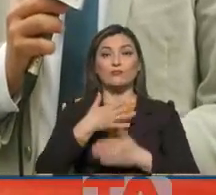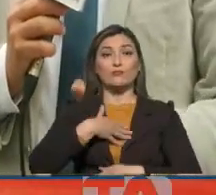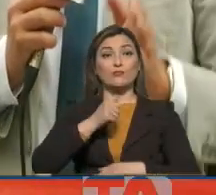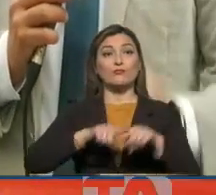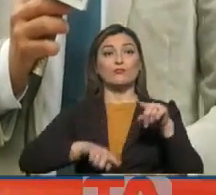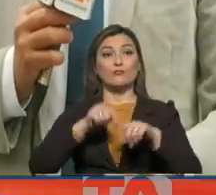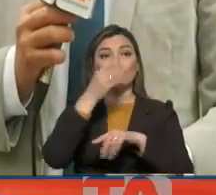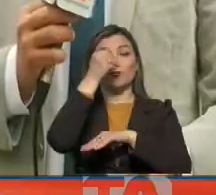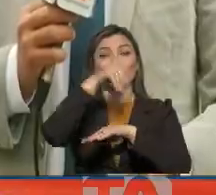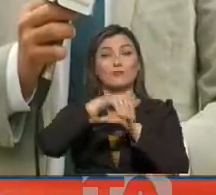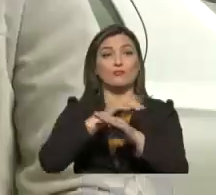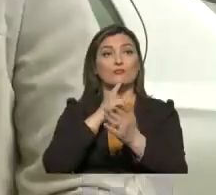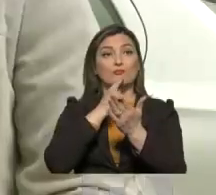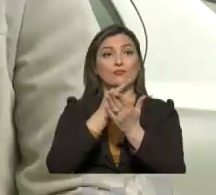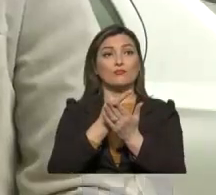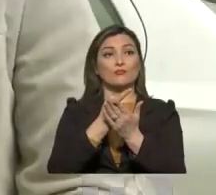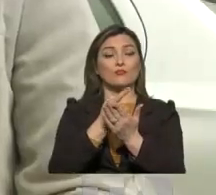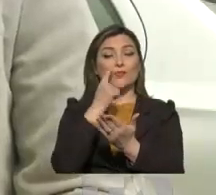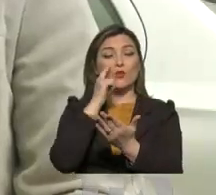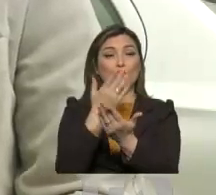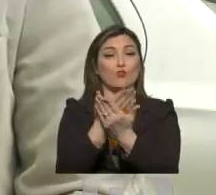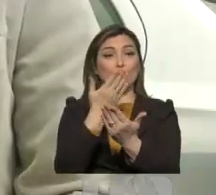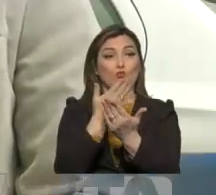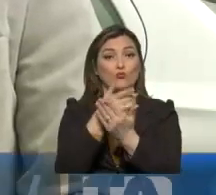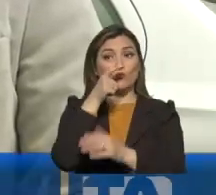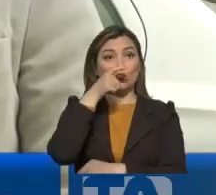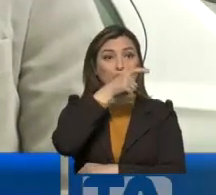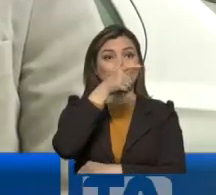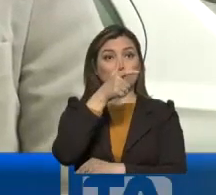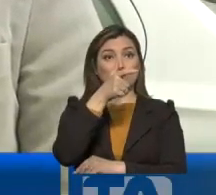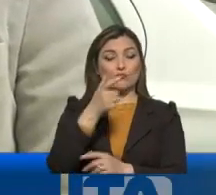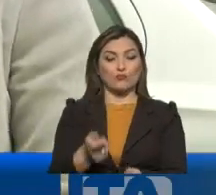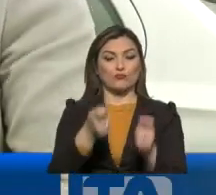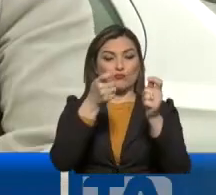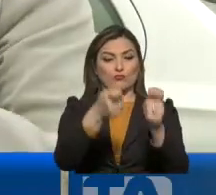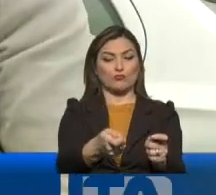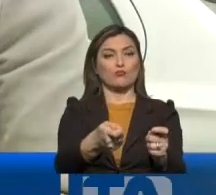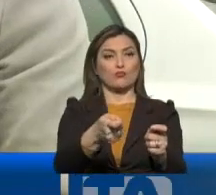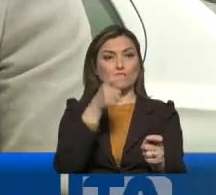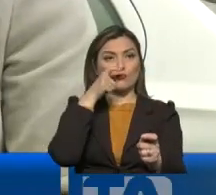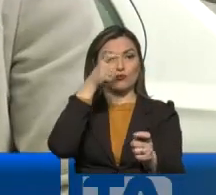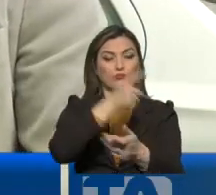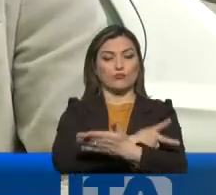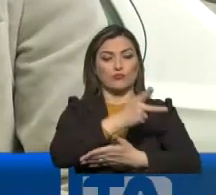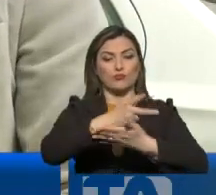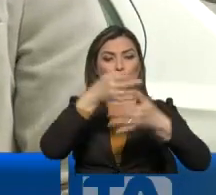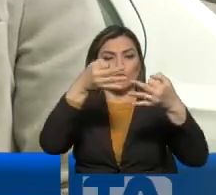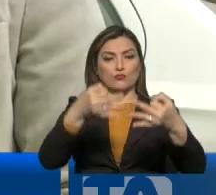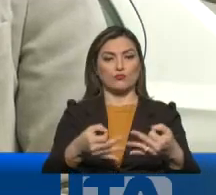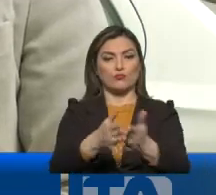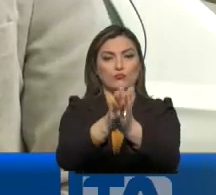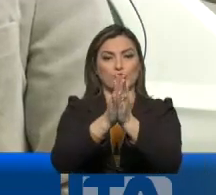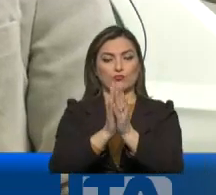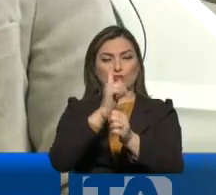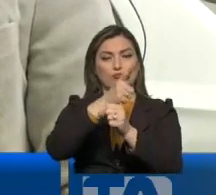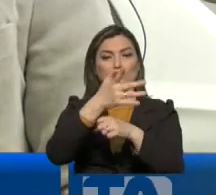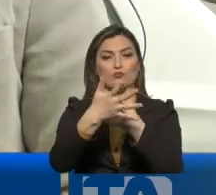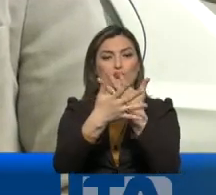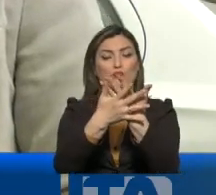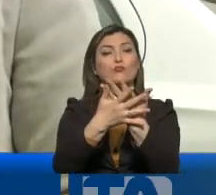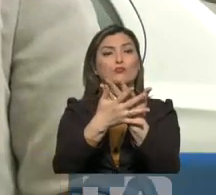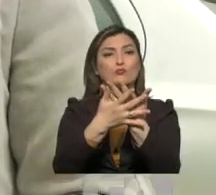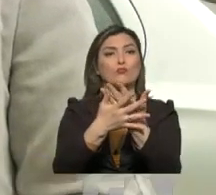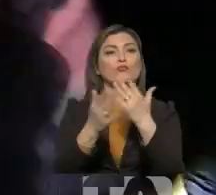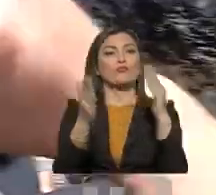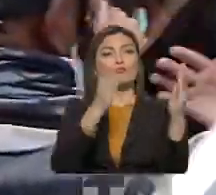buenas tardes ha concluido la prueba presentada por el fiscal de pichincha alberto santillán y confirmado ha solicitado la prisión preventiva en